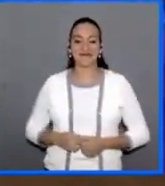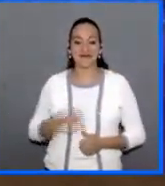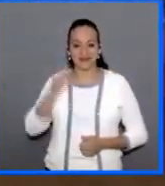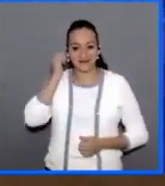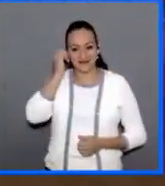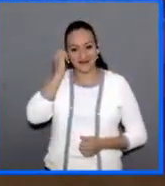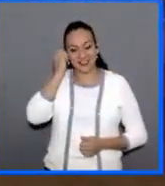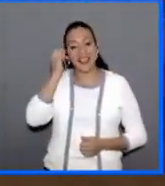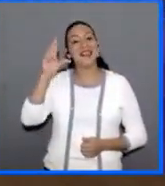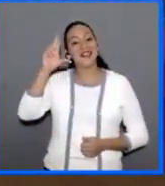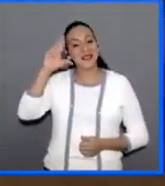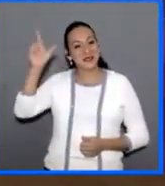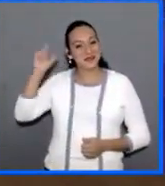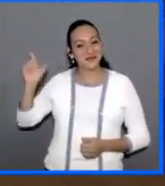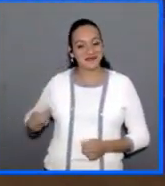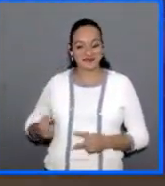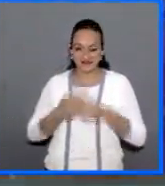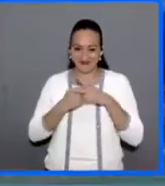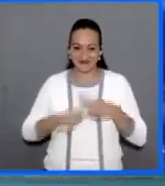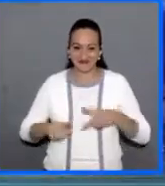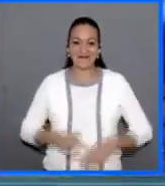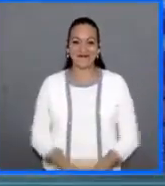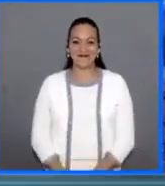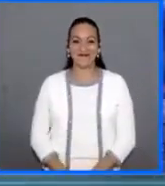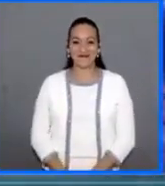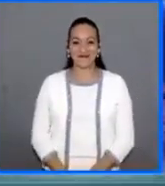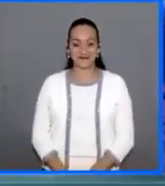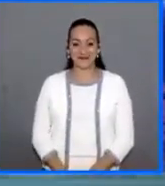Y es así como iniciamos.